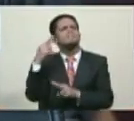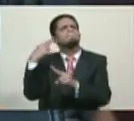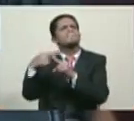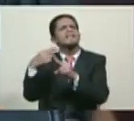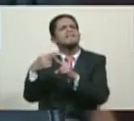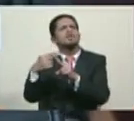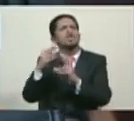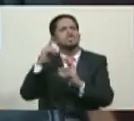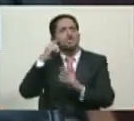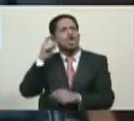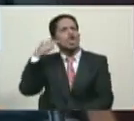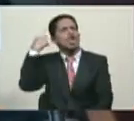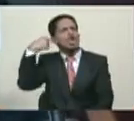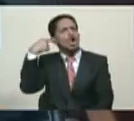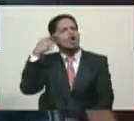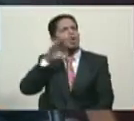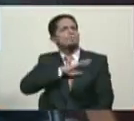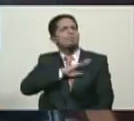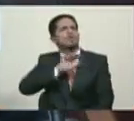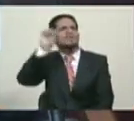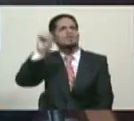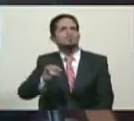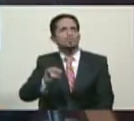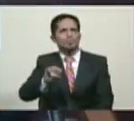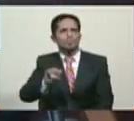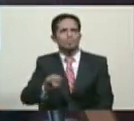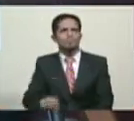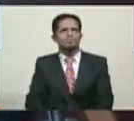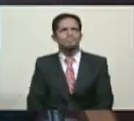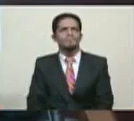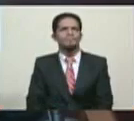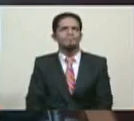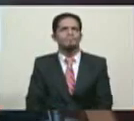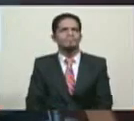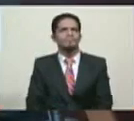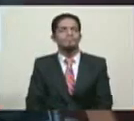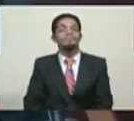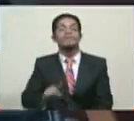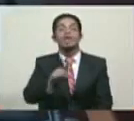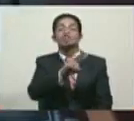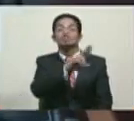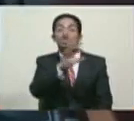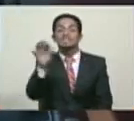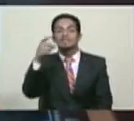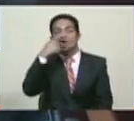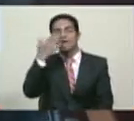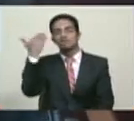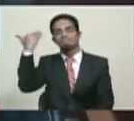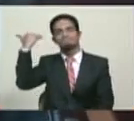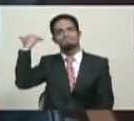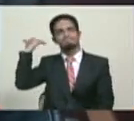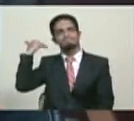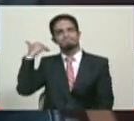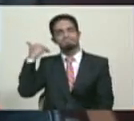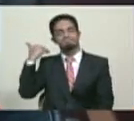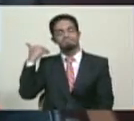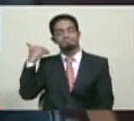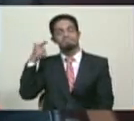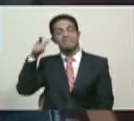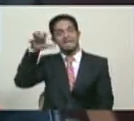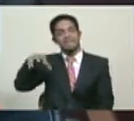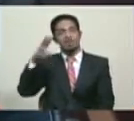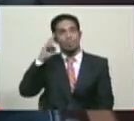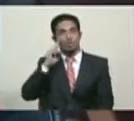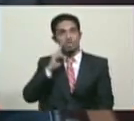sur, tal como lo recuerda István Mészáros. 200 años atrás, en Angostura, se